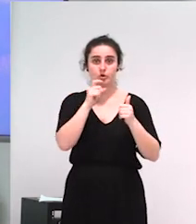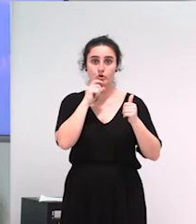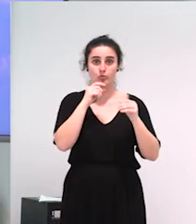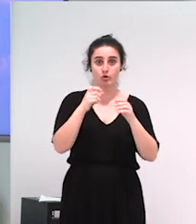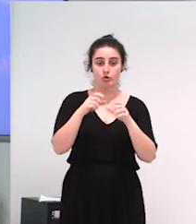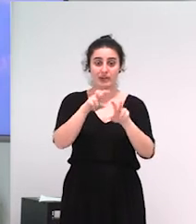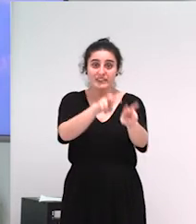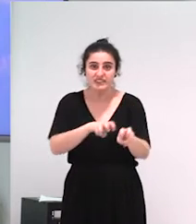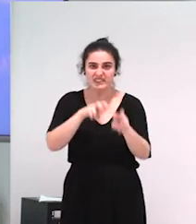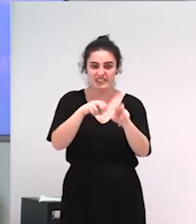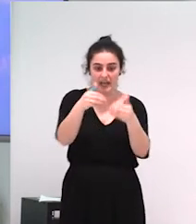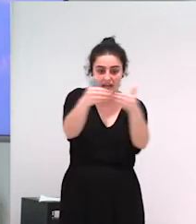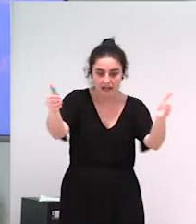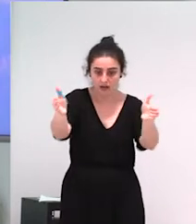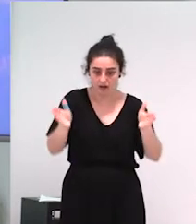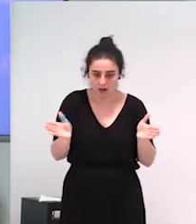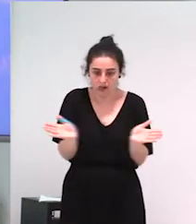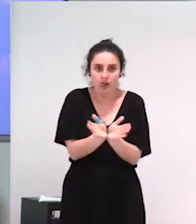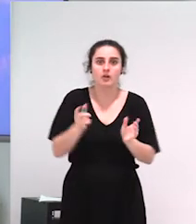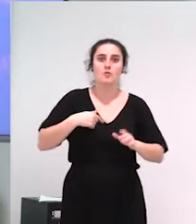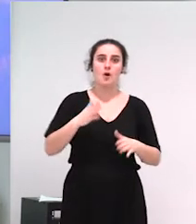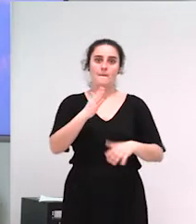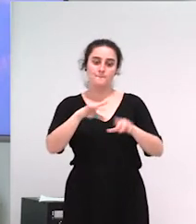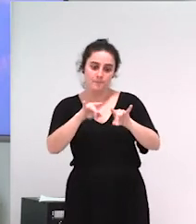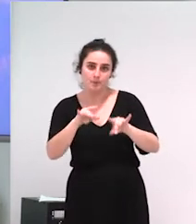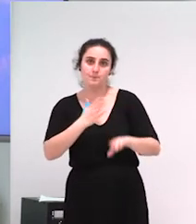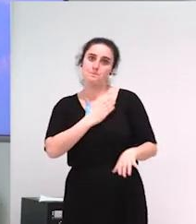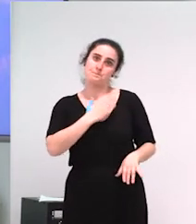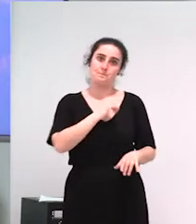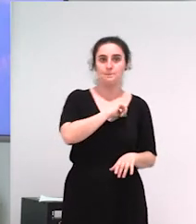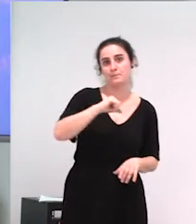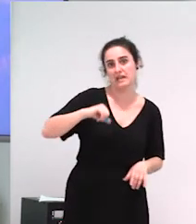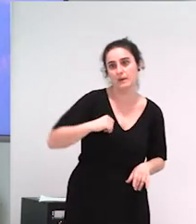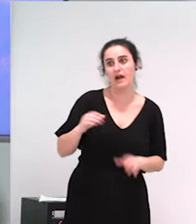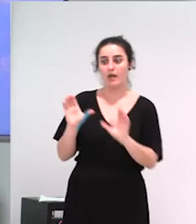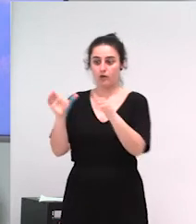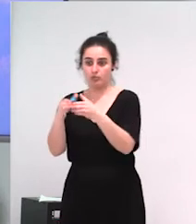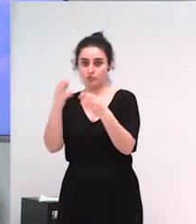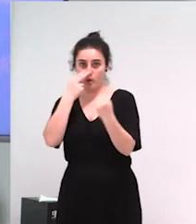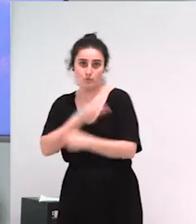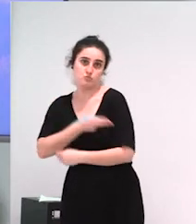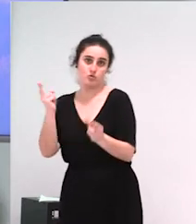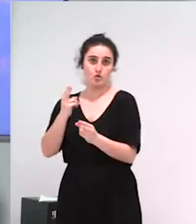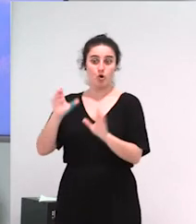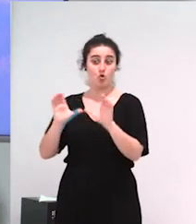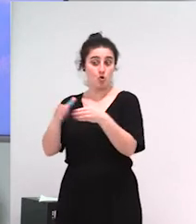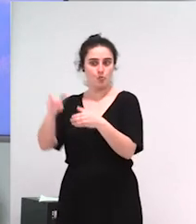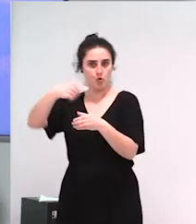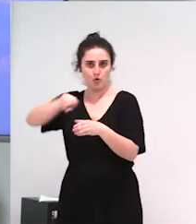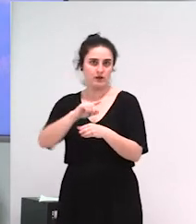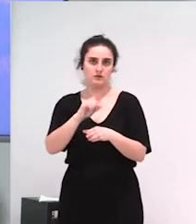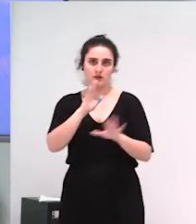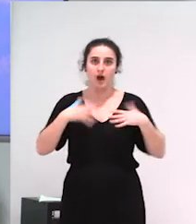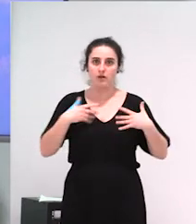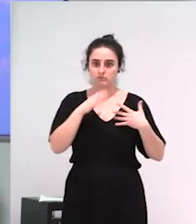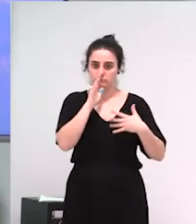tierras, la proliferación de la propiedad privada versus las propiedades comunales y públicas que existían antes, a la privatización